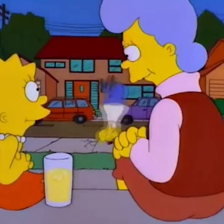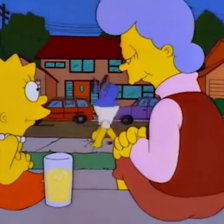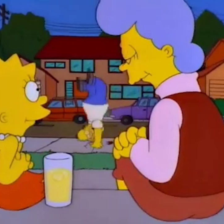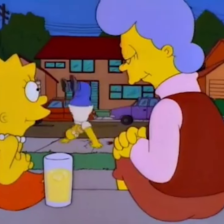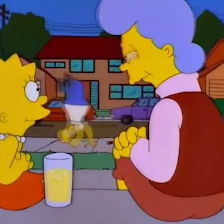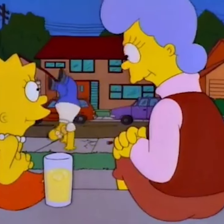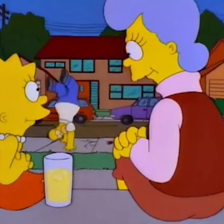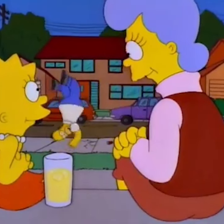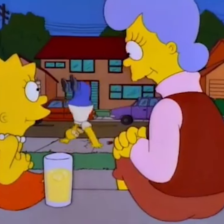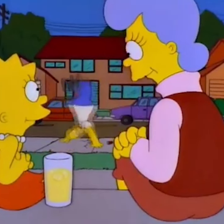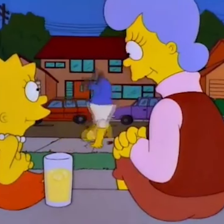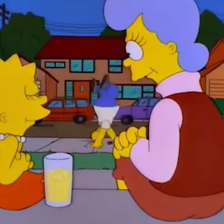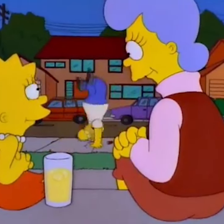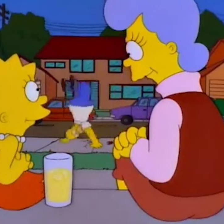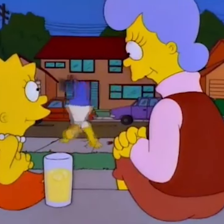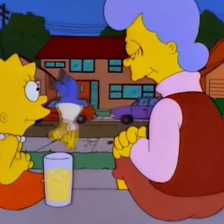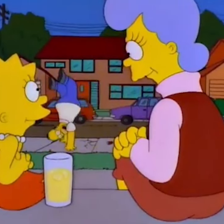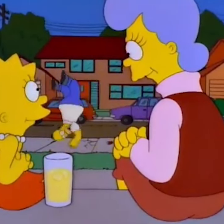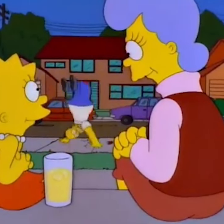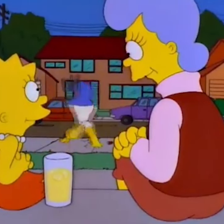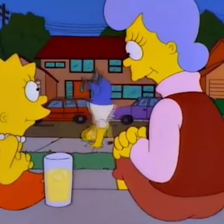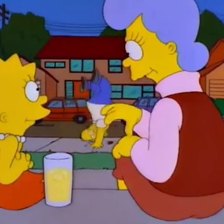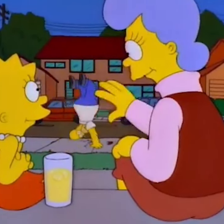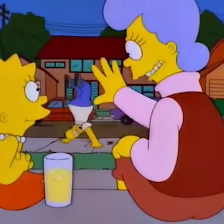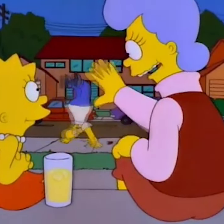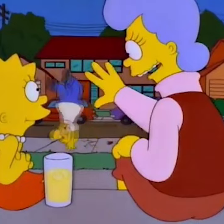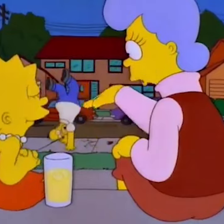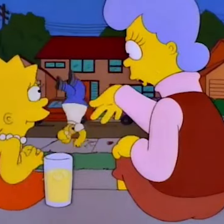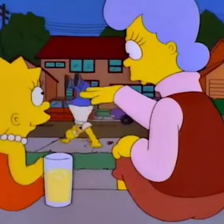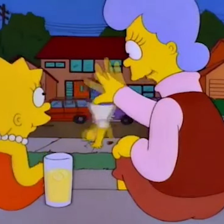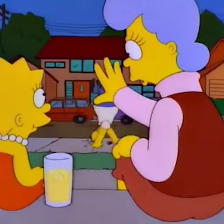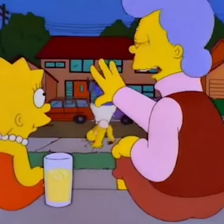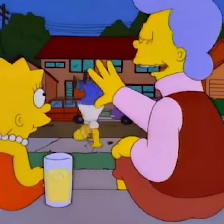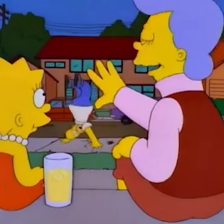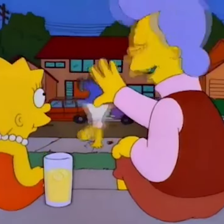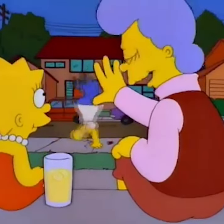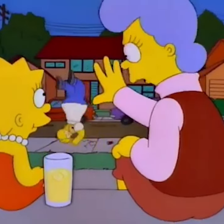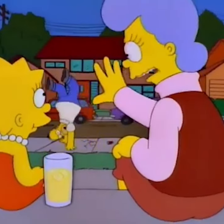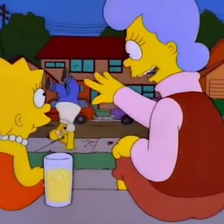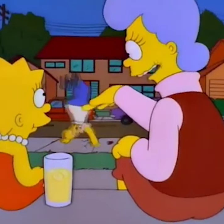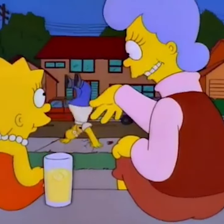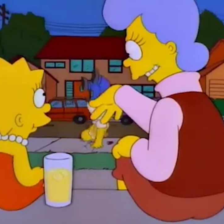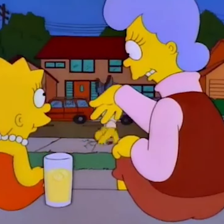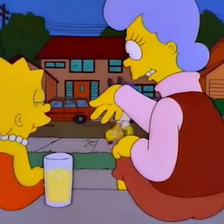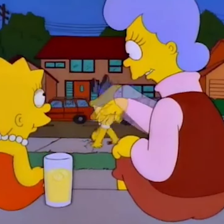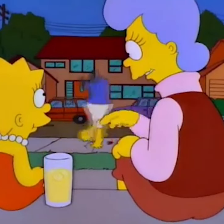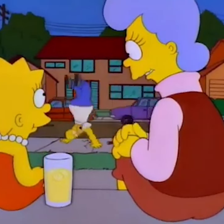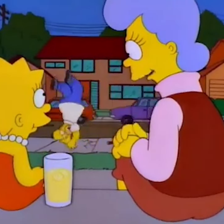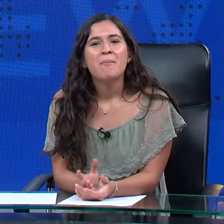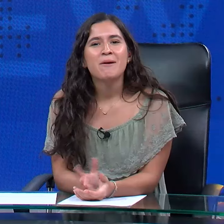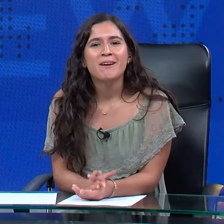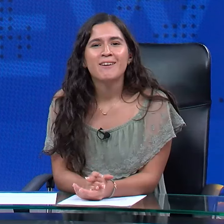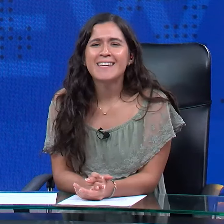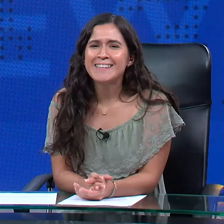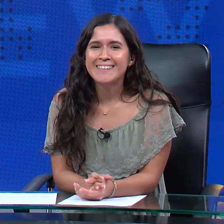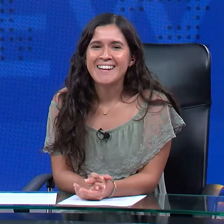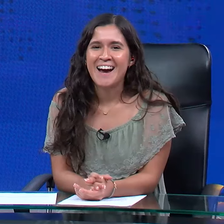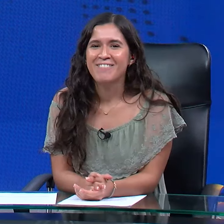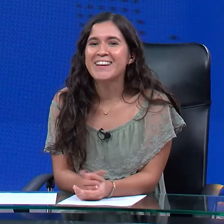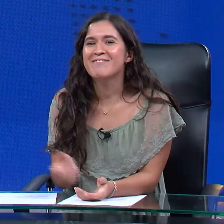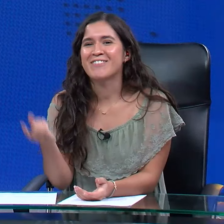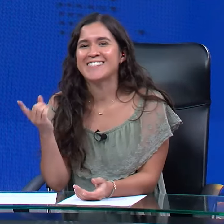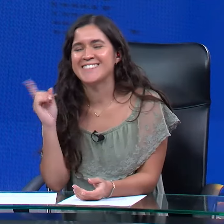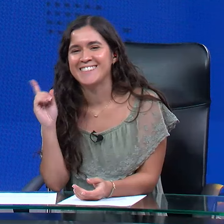vimos. Oye, mamá, mira lo que sé hacer, parado de manos. Ya te vi, Homero, es muy bonito. Pero bueno, ¿quién